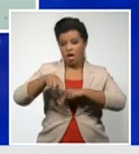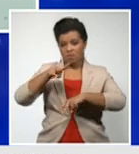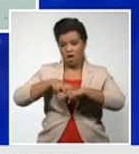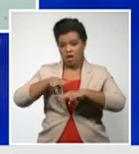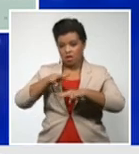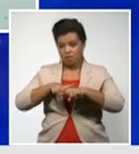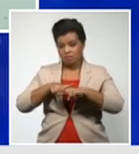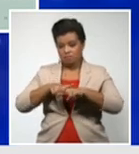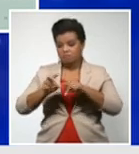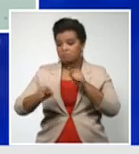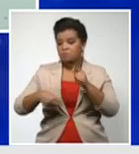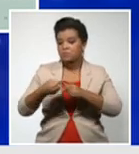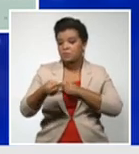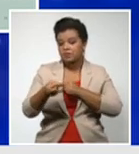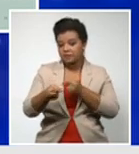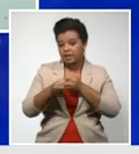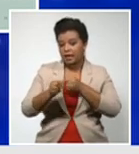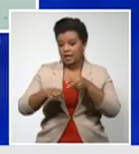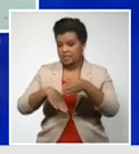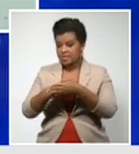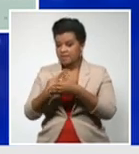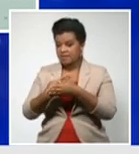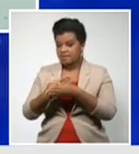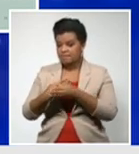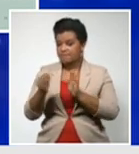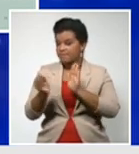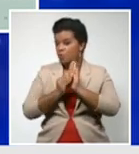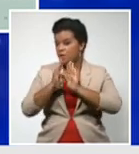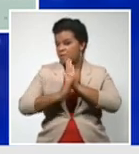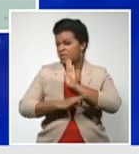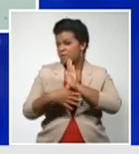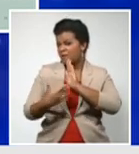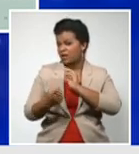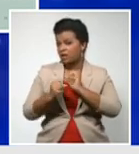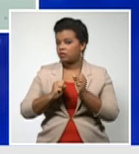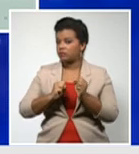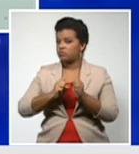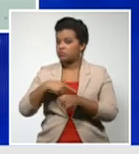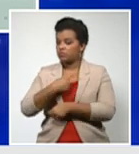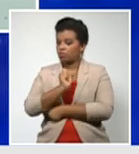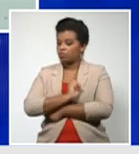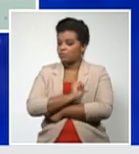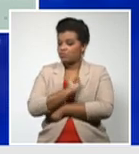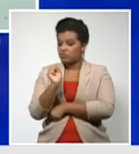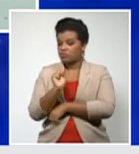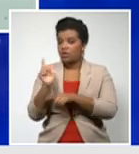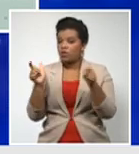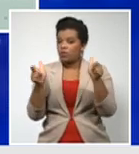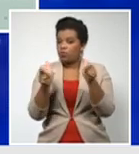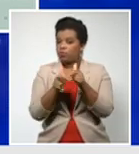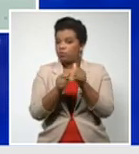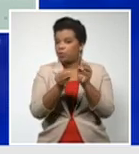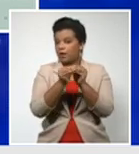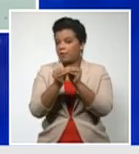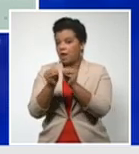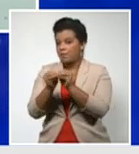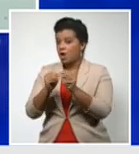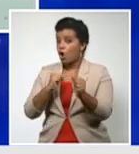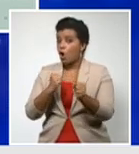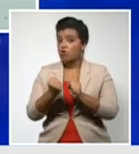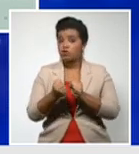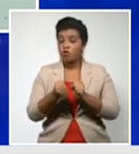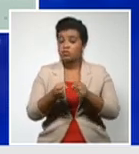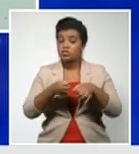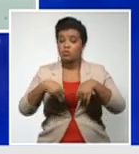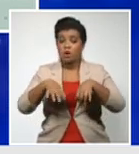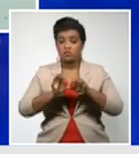los próximos días para lograr reducir la transmisión y controlar la situación